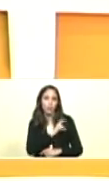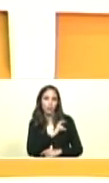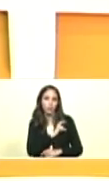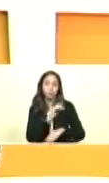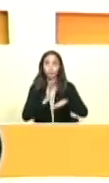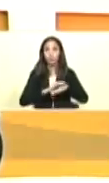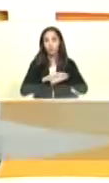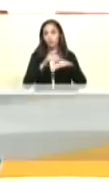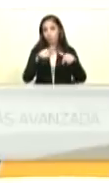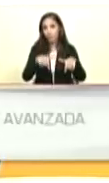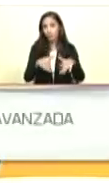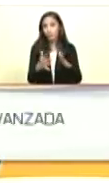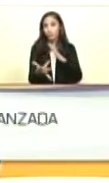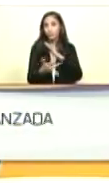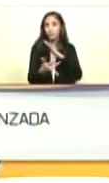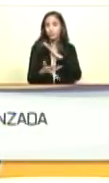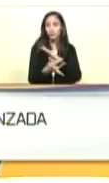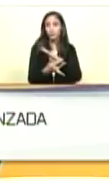la vanguardia.